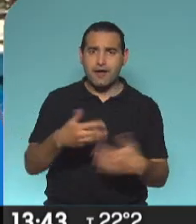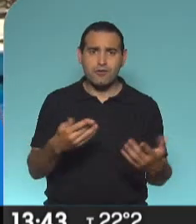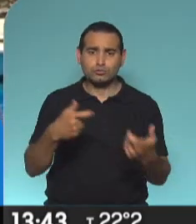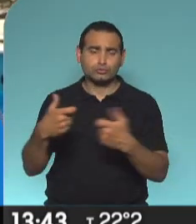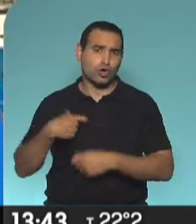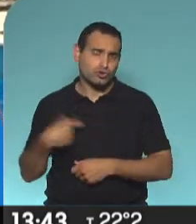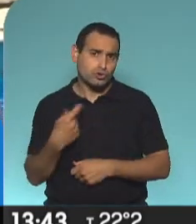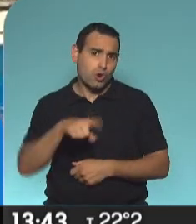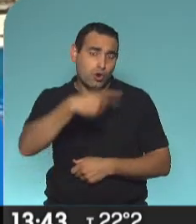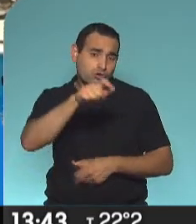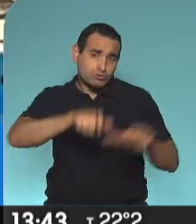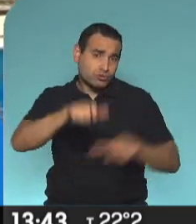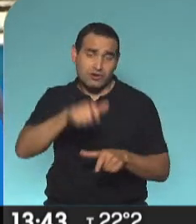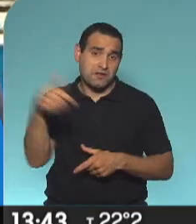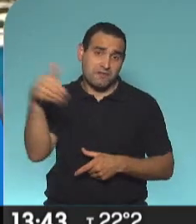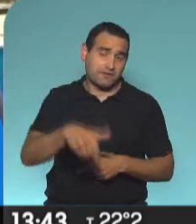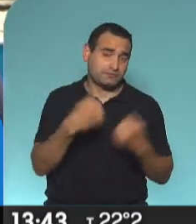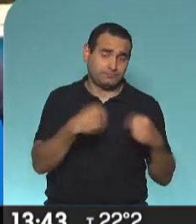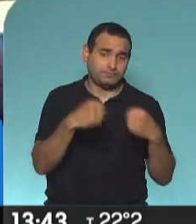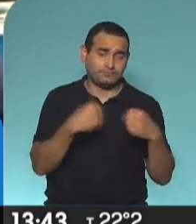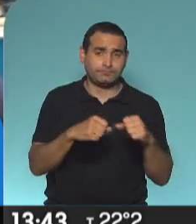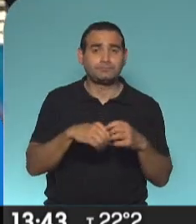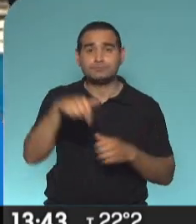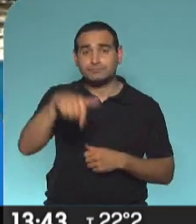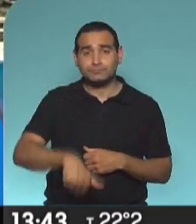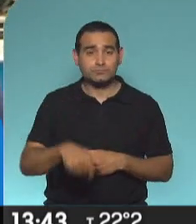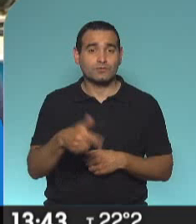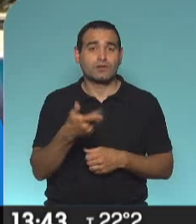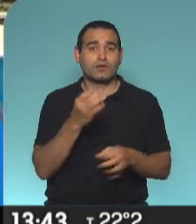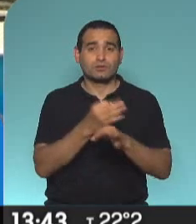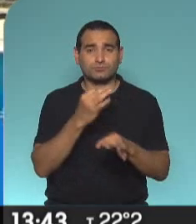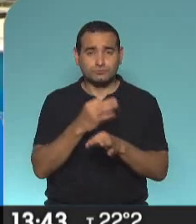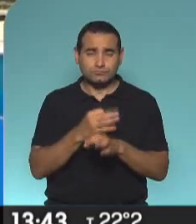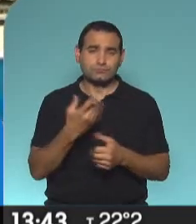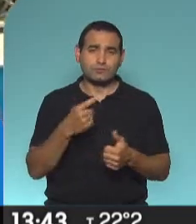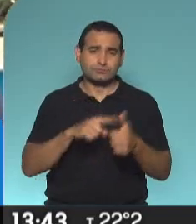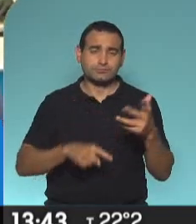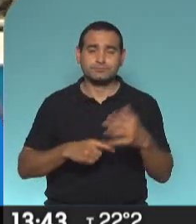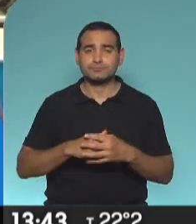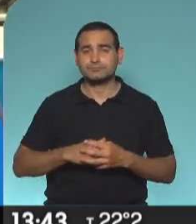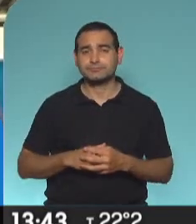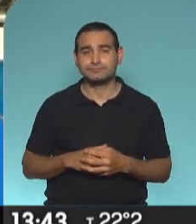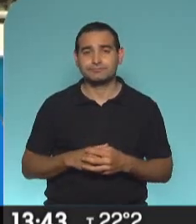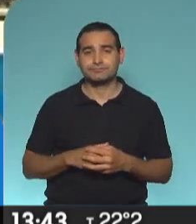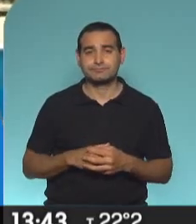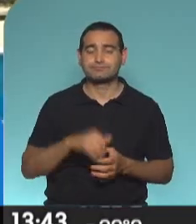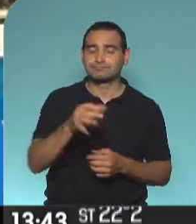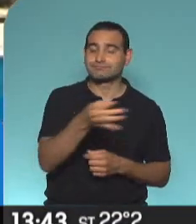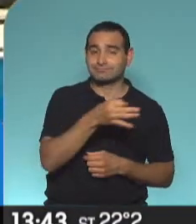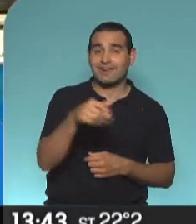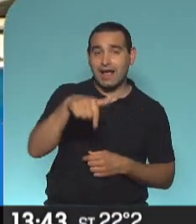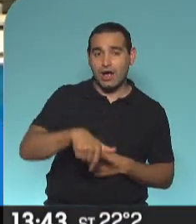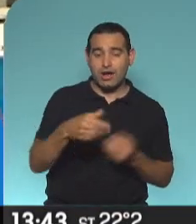pero también de aquellos socios que vienen a entrenar, como por ejemplo en este caso de la escuela de guardavidas, de la escuela de buceo? Sí, por ahora